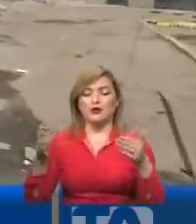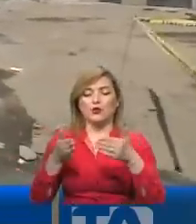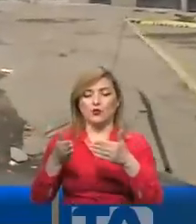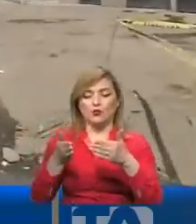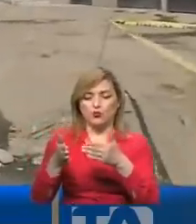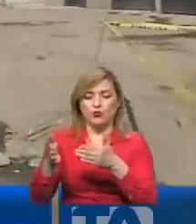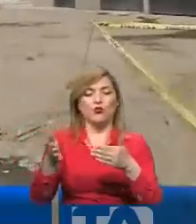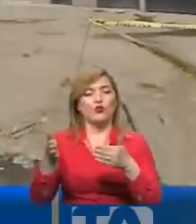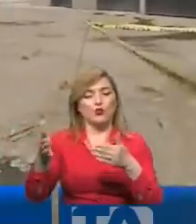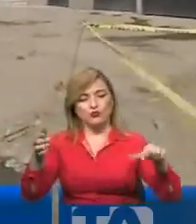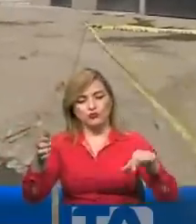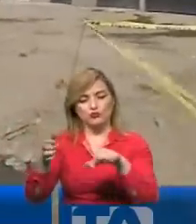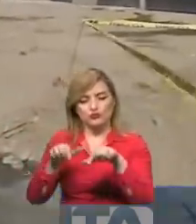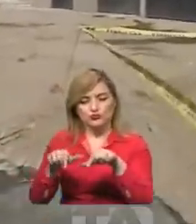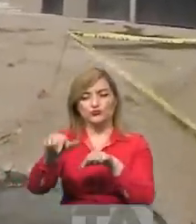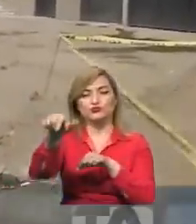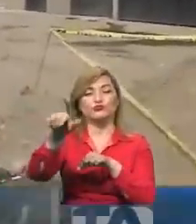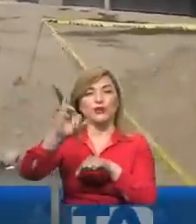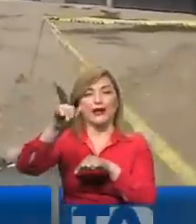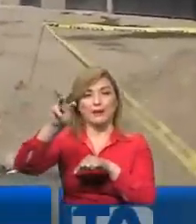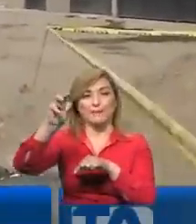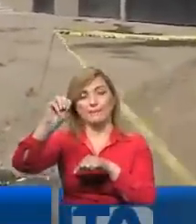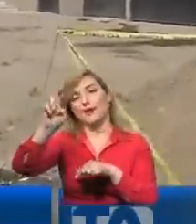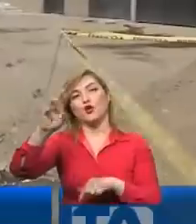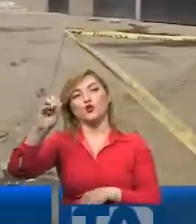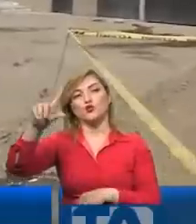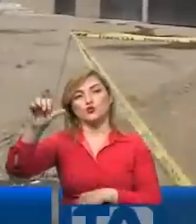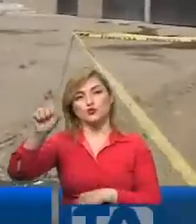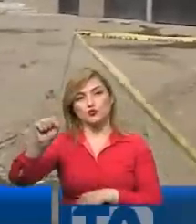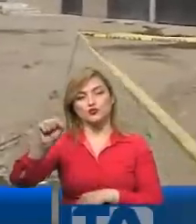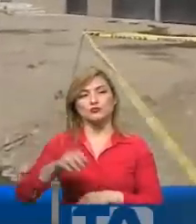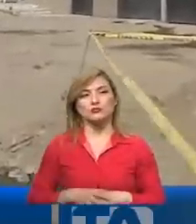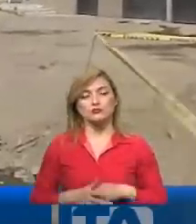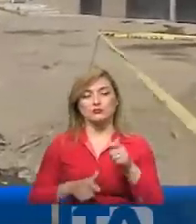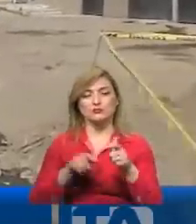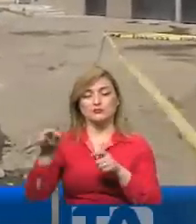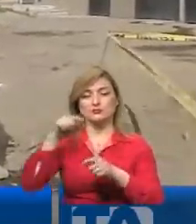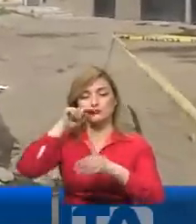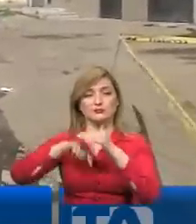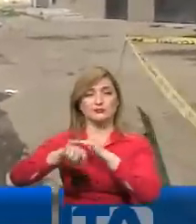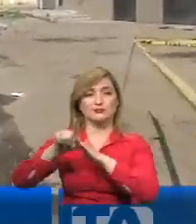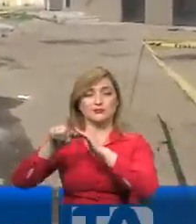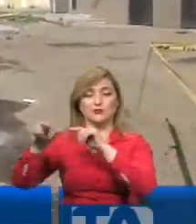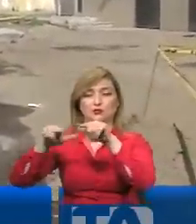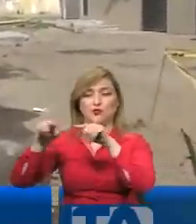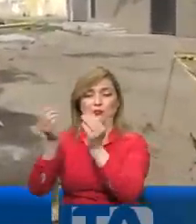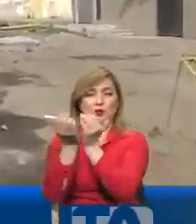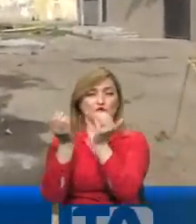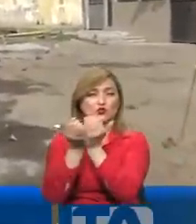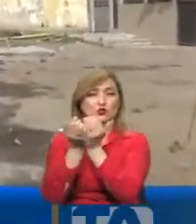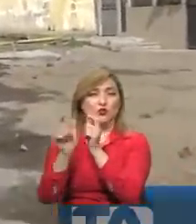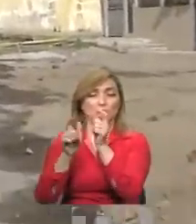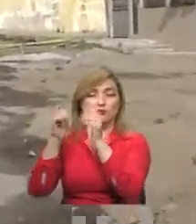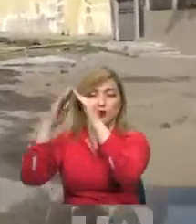Simón Bolívar la ciclovía y adecuar y sacar aquí la invasión que hay, una señora que ha convertido en un basurero,